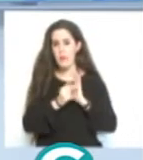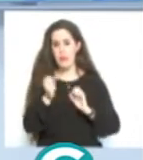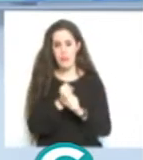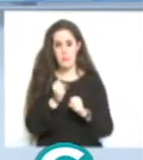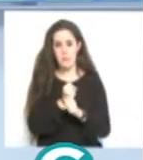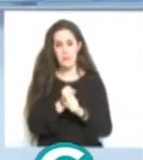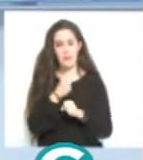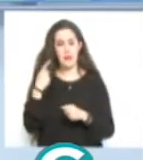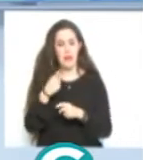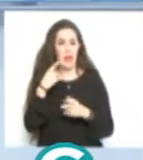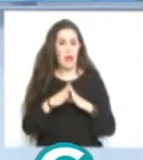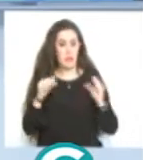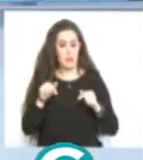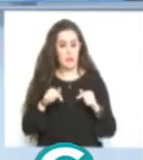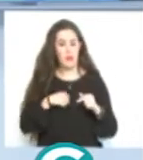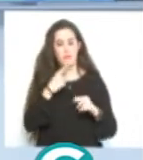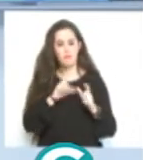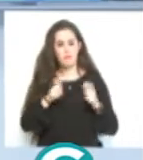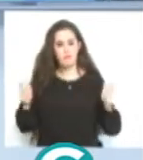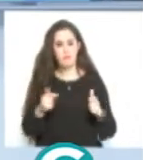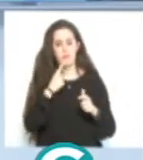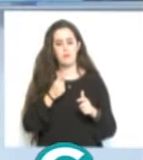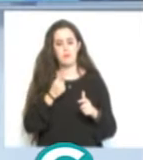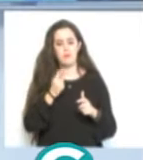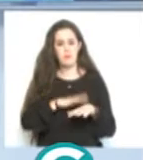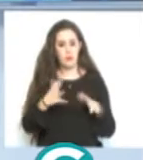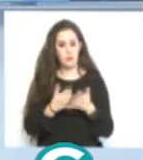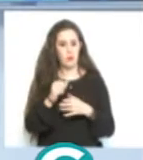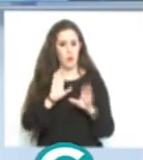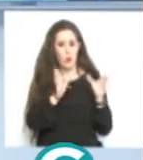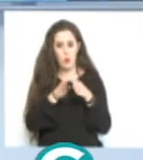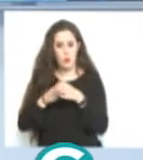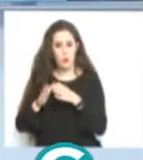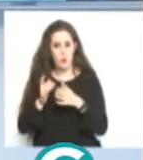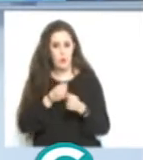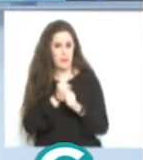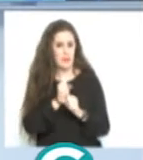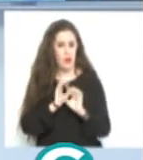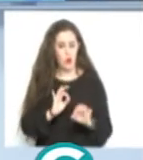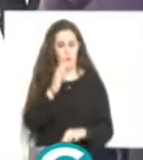Lenta Andaluz incorporará un incremento del incentivo en todos los grupos de cotización.